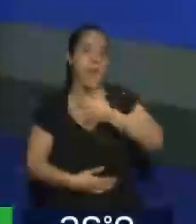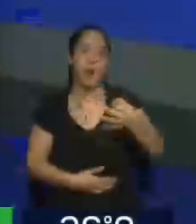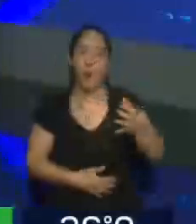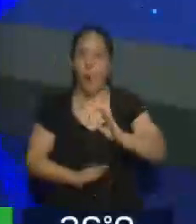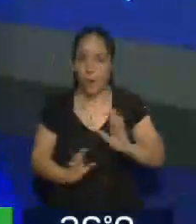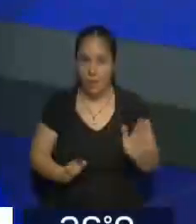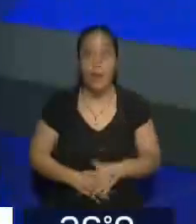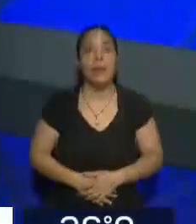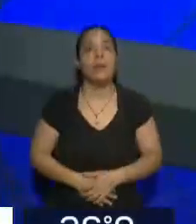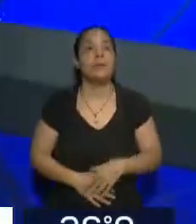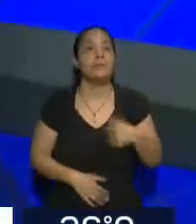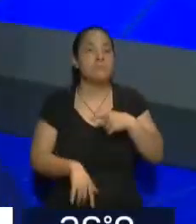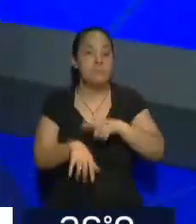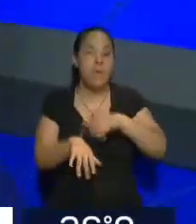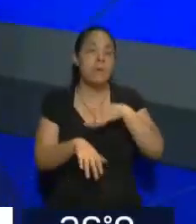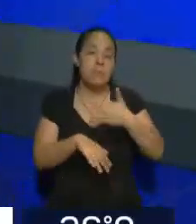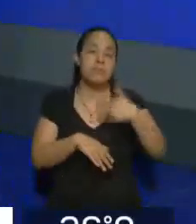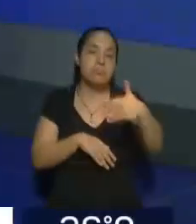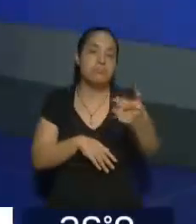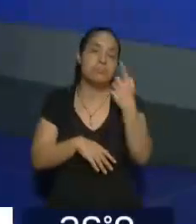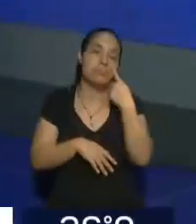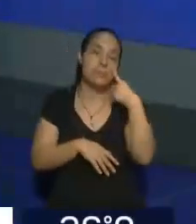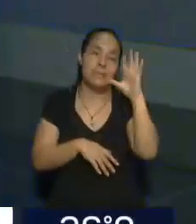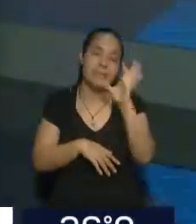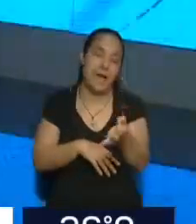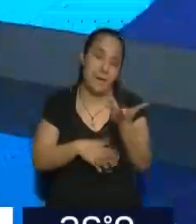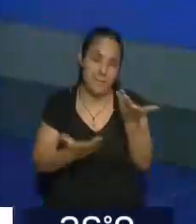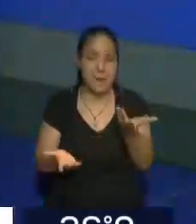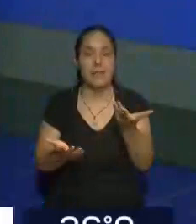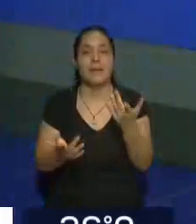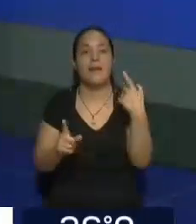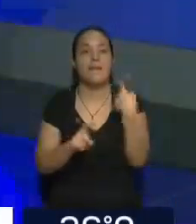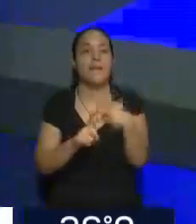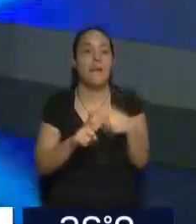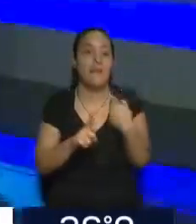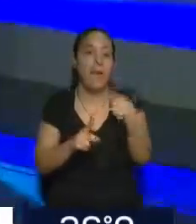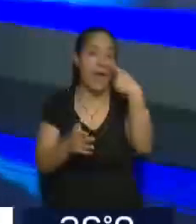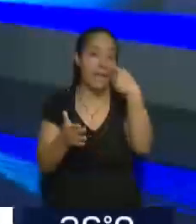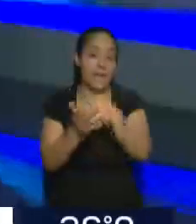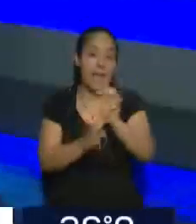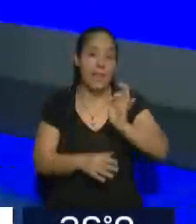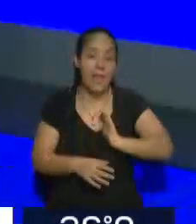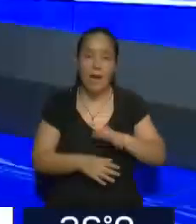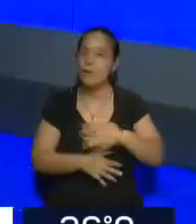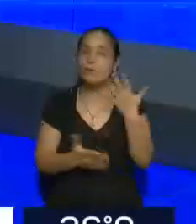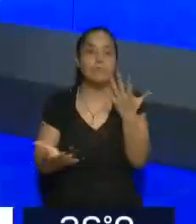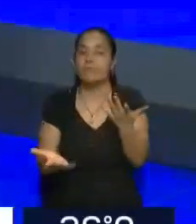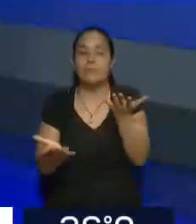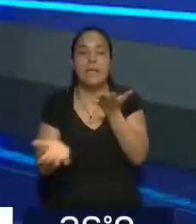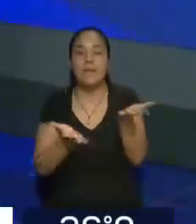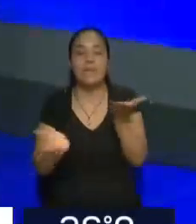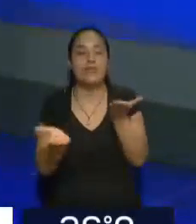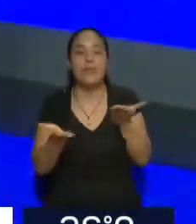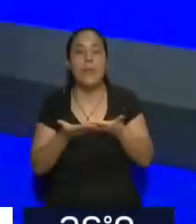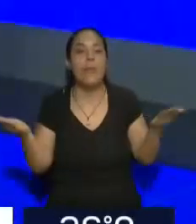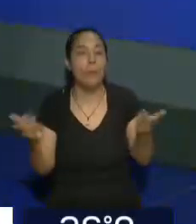largo del tiempo todos conocemos que las fiestas de fin de año siempre exigen al máximo los servicios públicos,